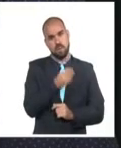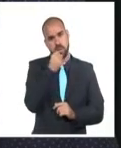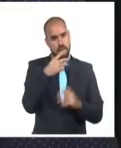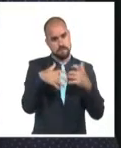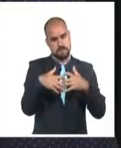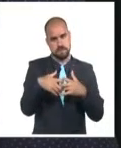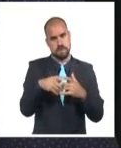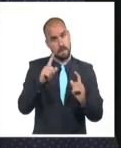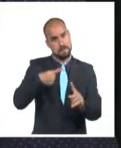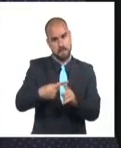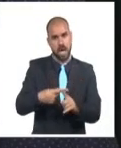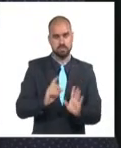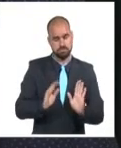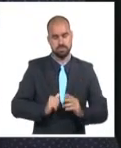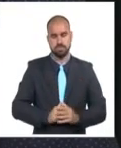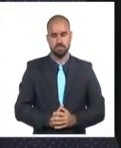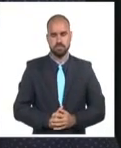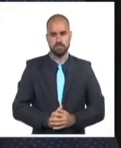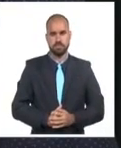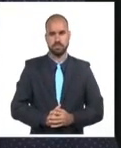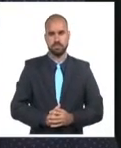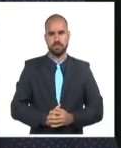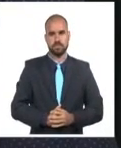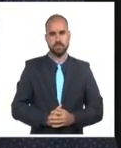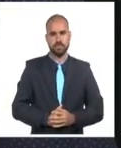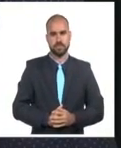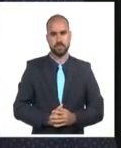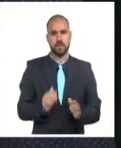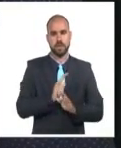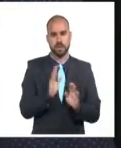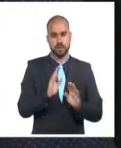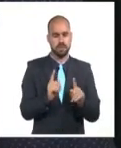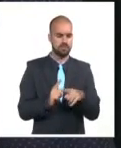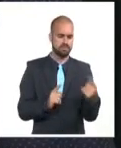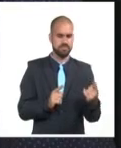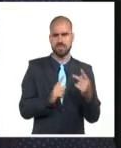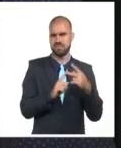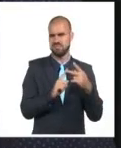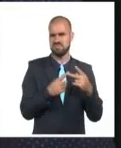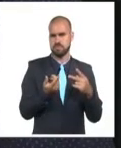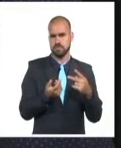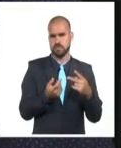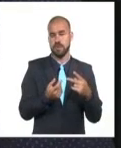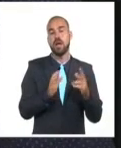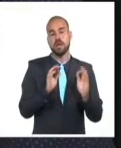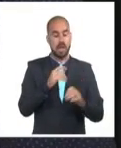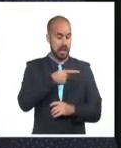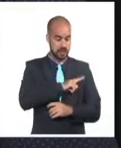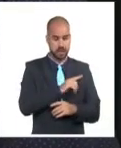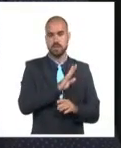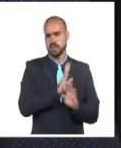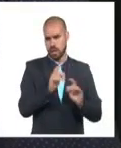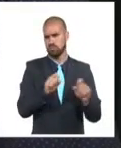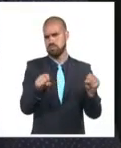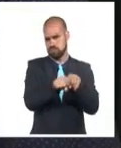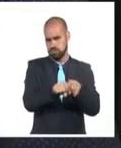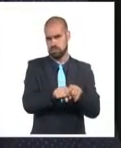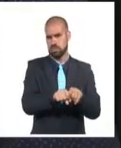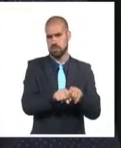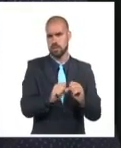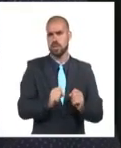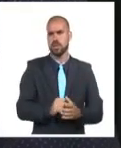incorporar al sistema en el día de hoy. Y en la termoeléctrica Renté ya se incorporaron desde el día de ayer, como habíamos explicado, las